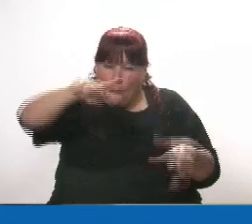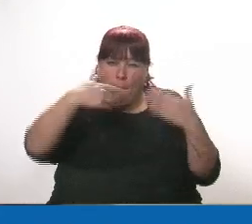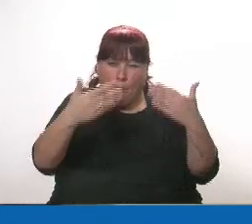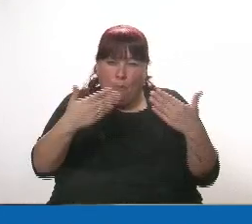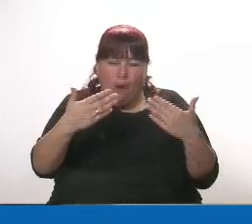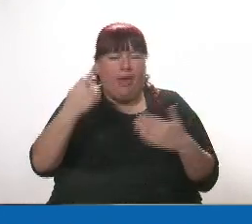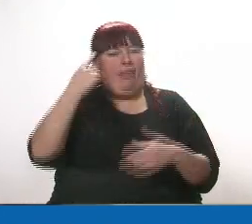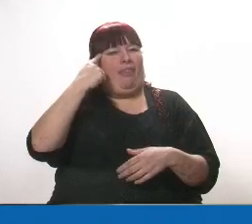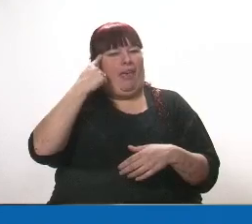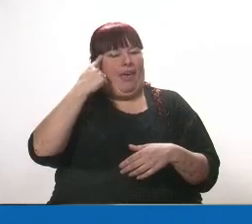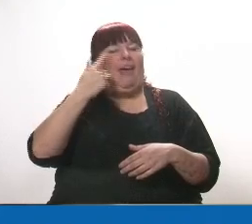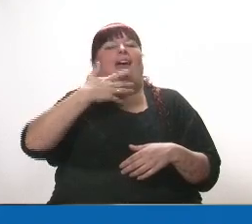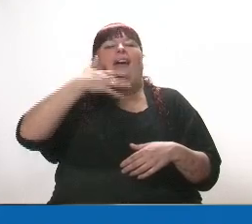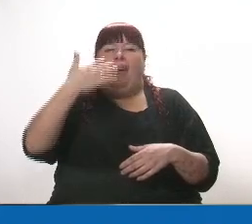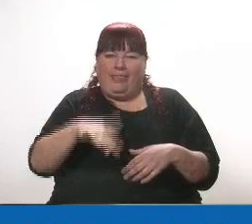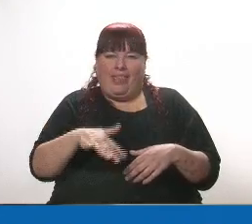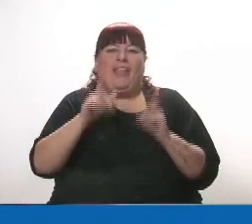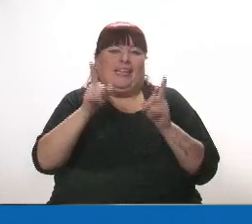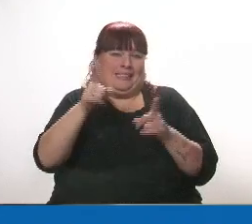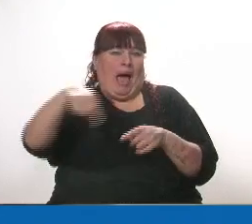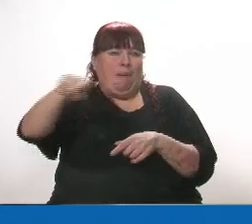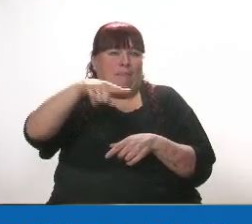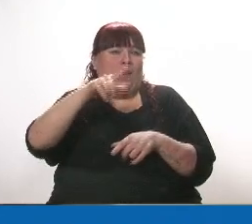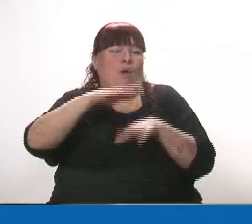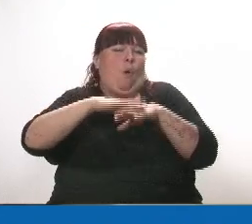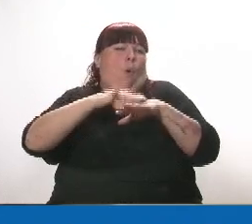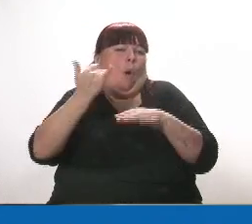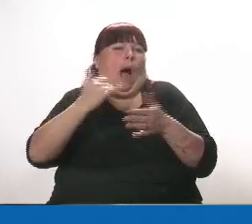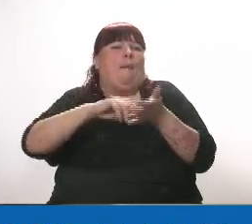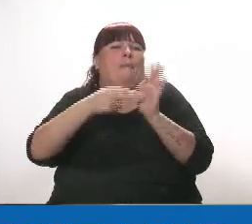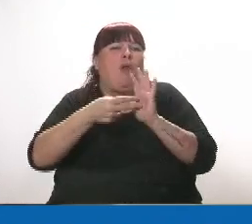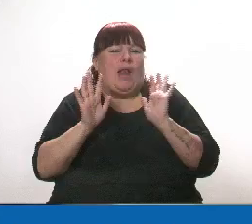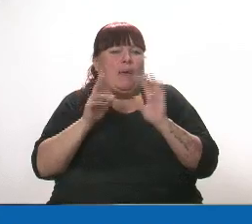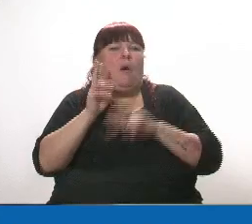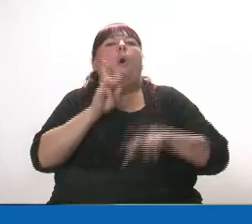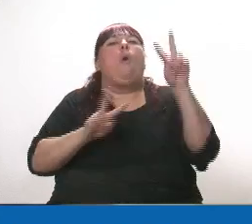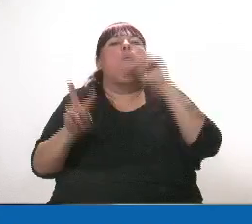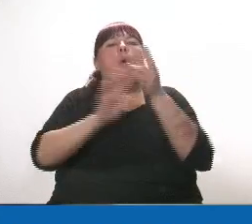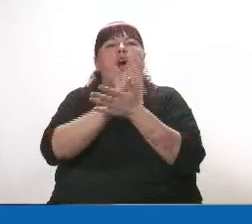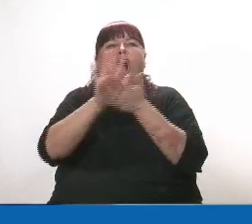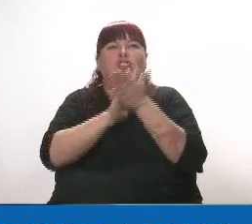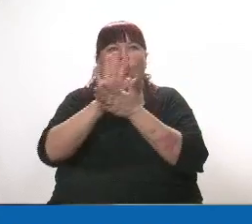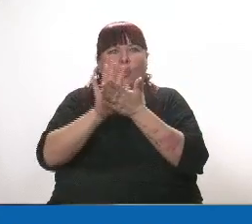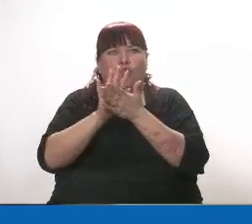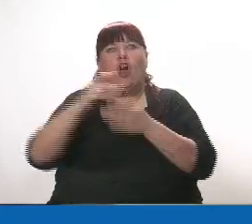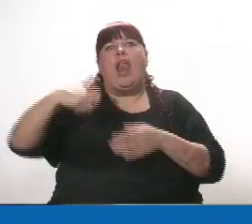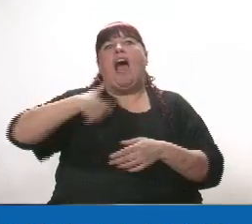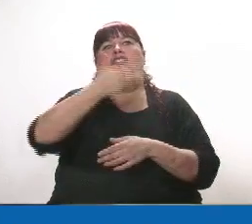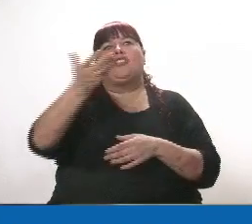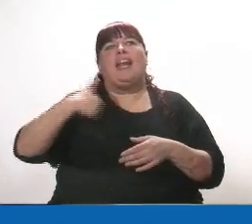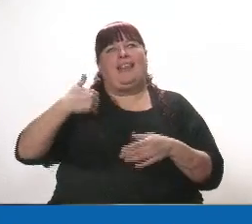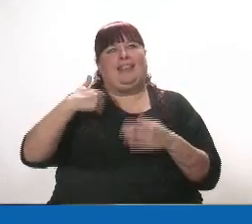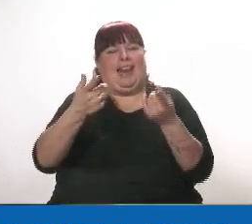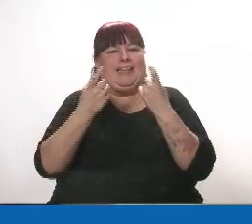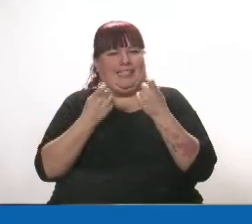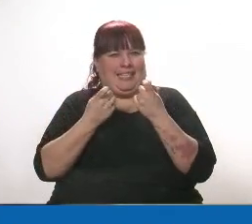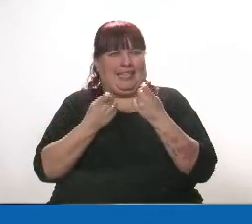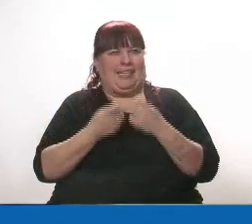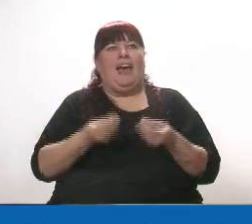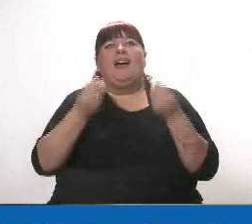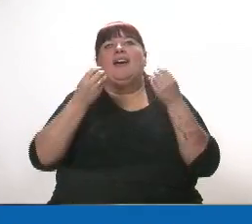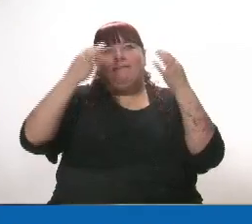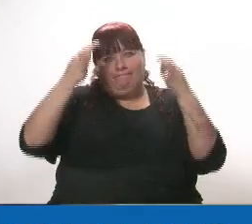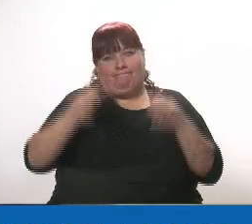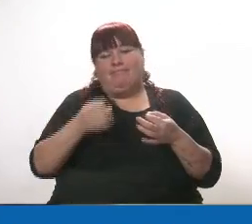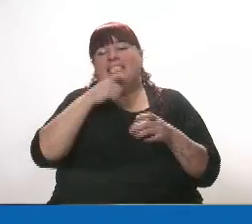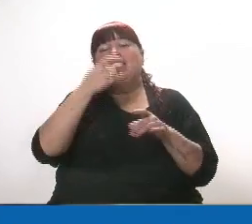y entender que también son parte del problema y Buscar las soluciones que la sociedad Argentina necesita porque definitivamente